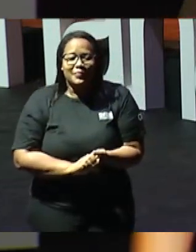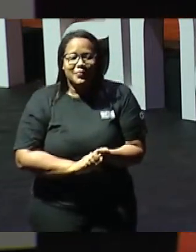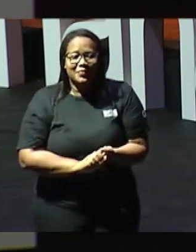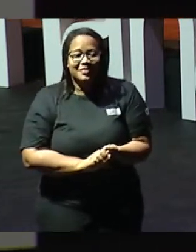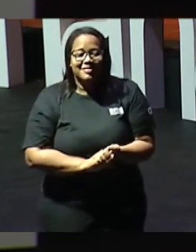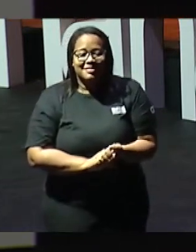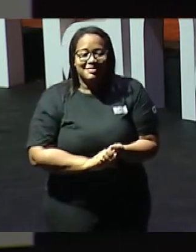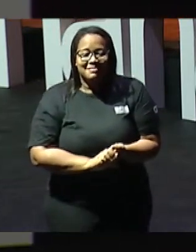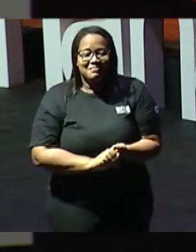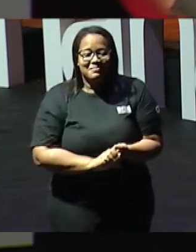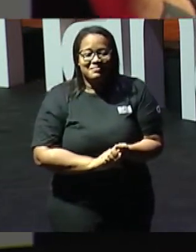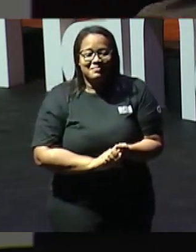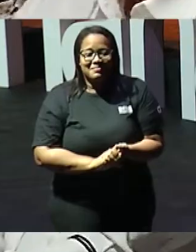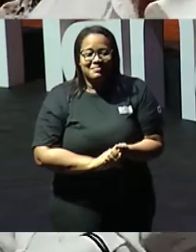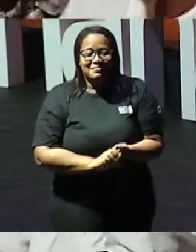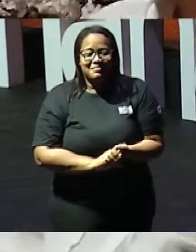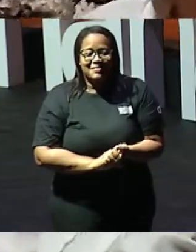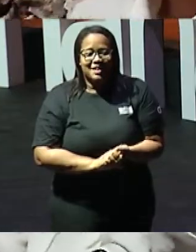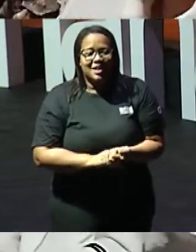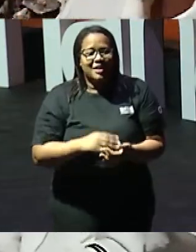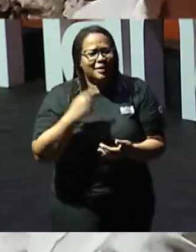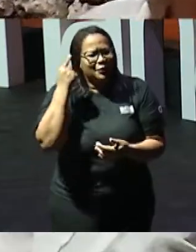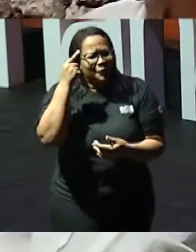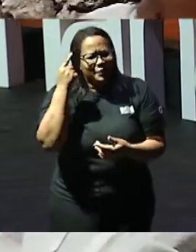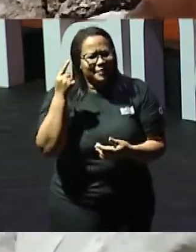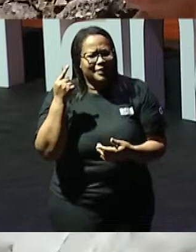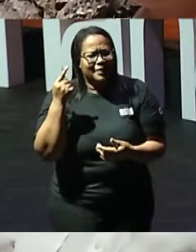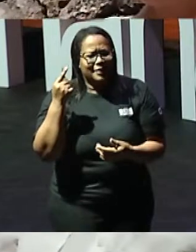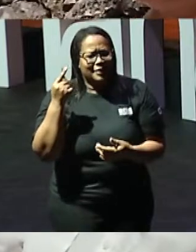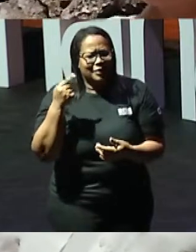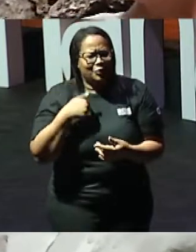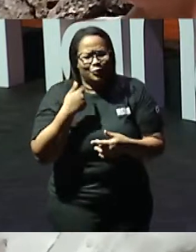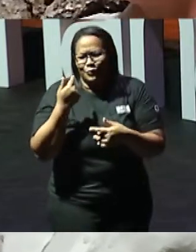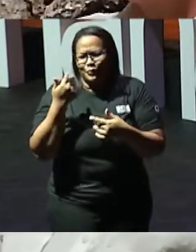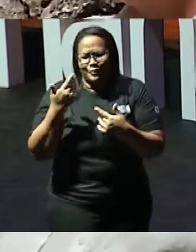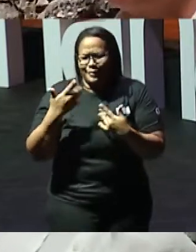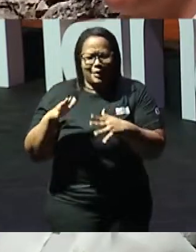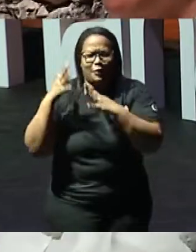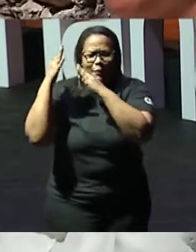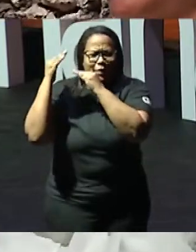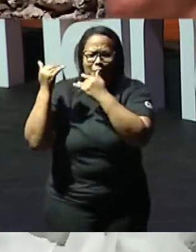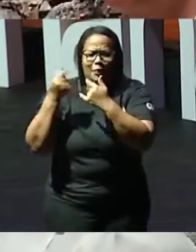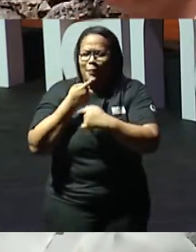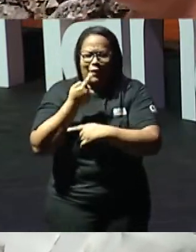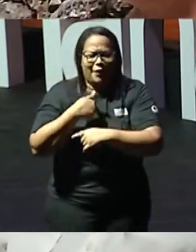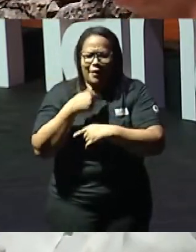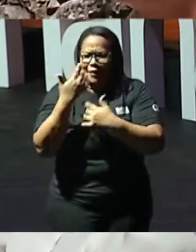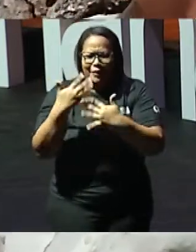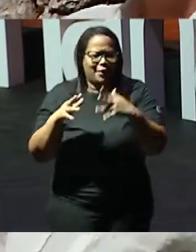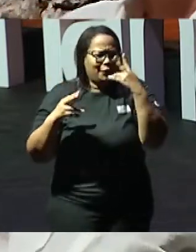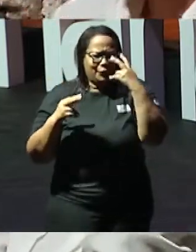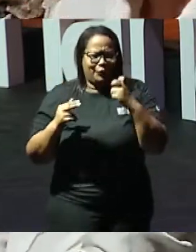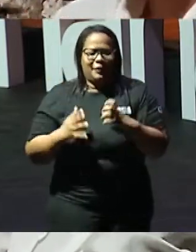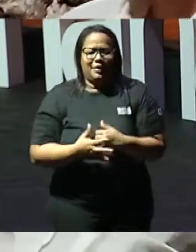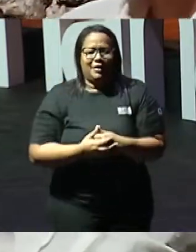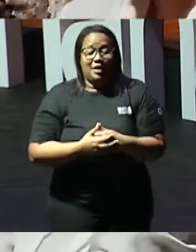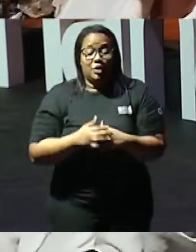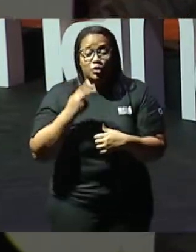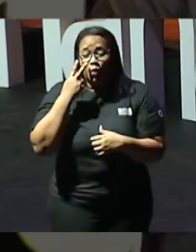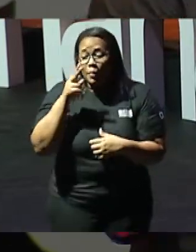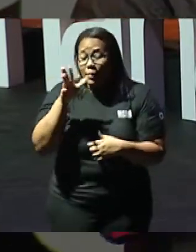ya yo no soy maná y ahora me estás esperando que pueda jugar el golpe ya me dije no yo creo que mi papá está a punto de llorar